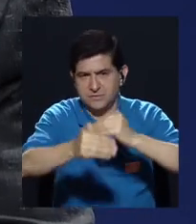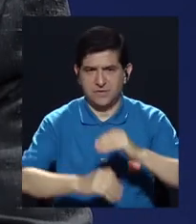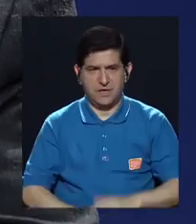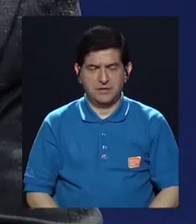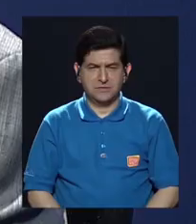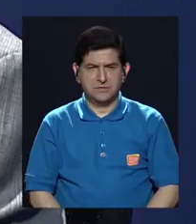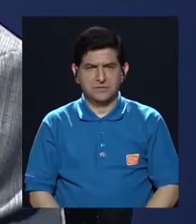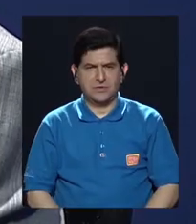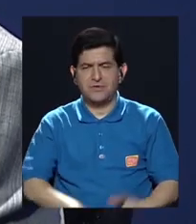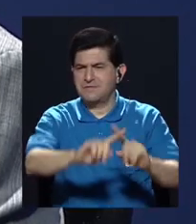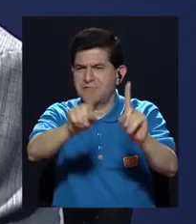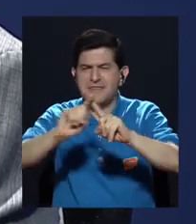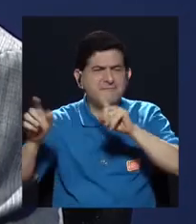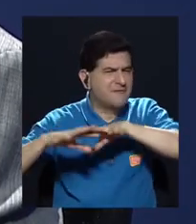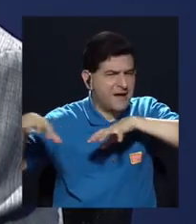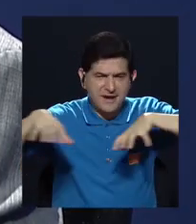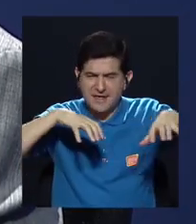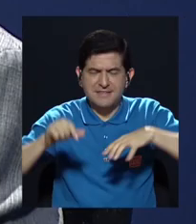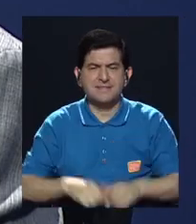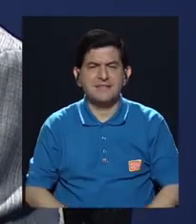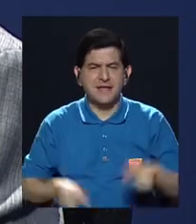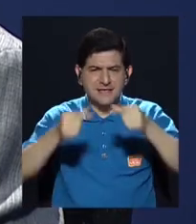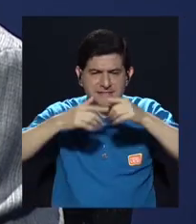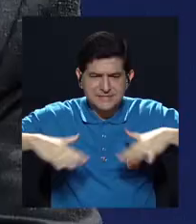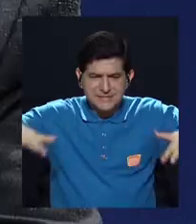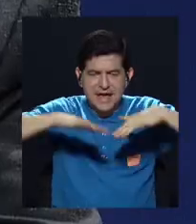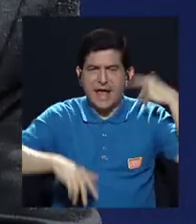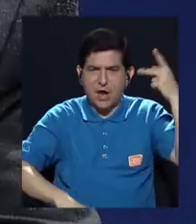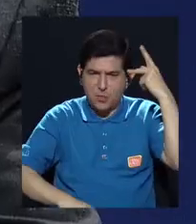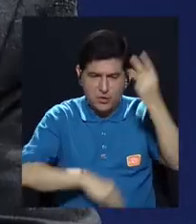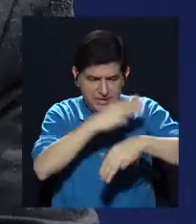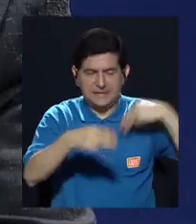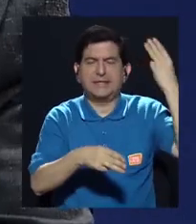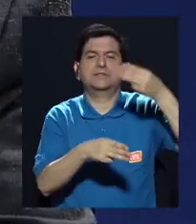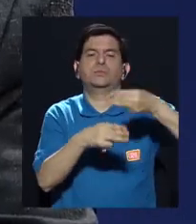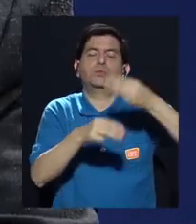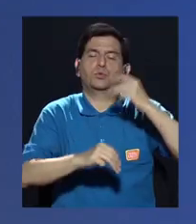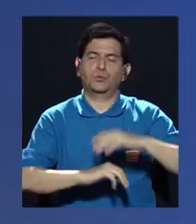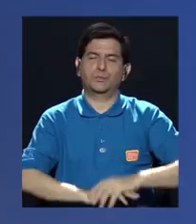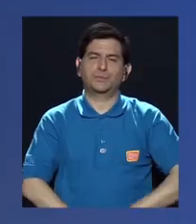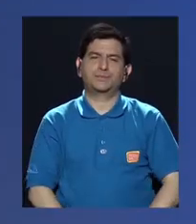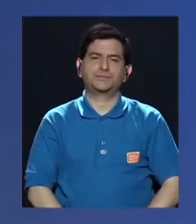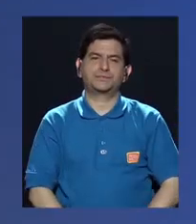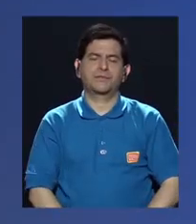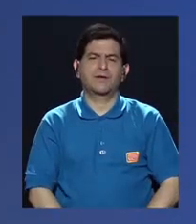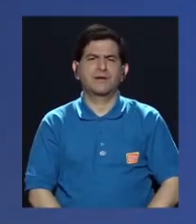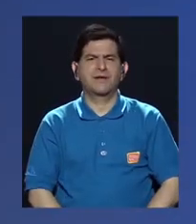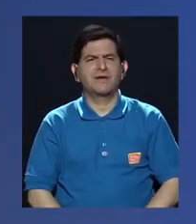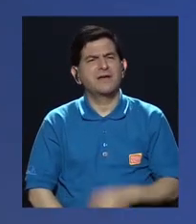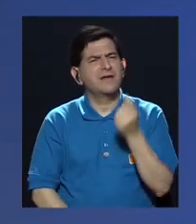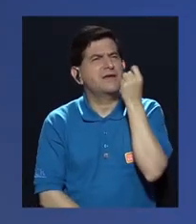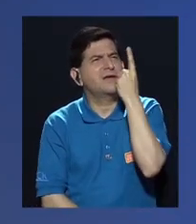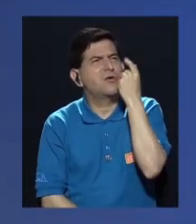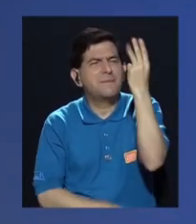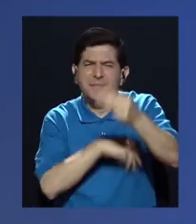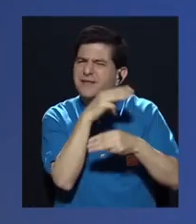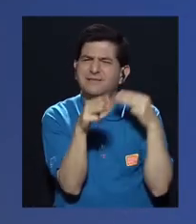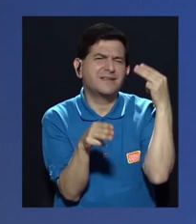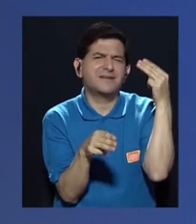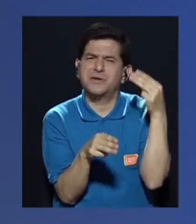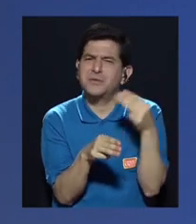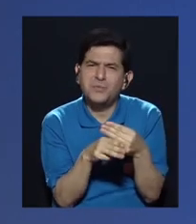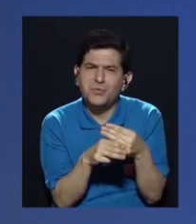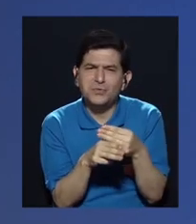movimiento de actividades geopolíticas que están pasando en el mundo. ¿Cómo leer el